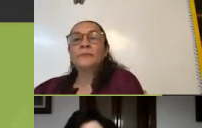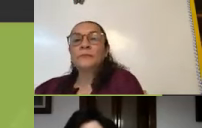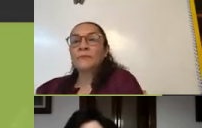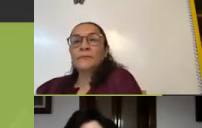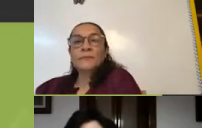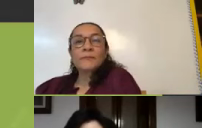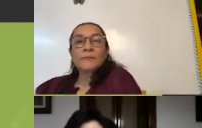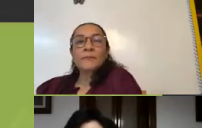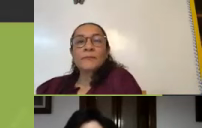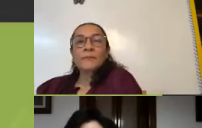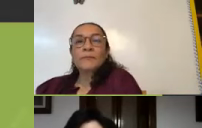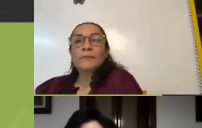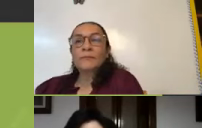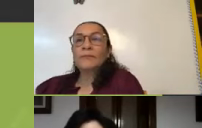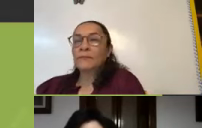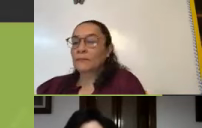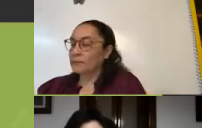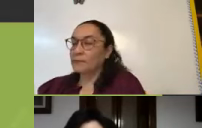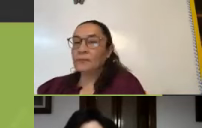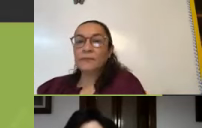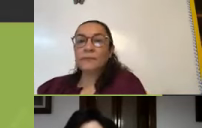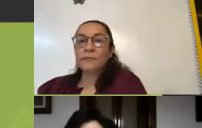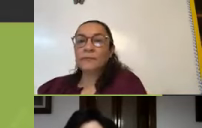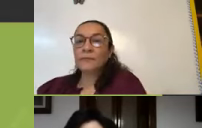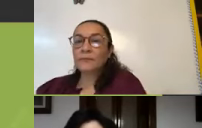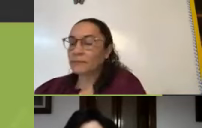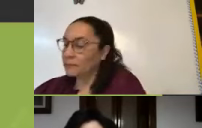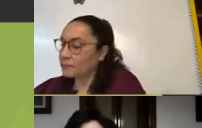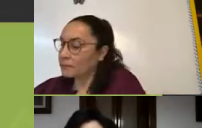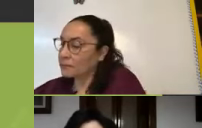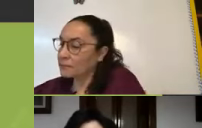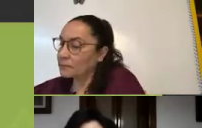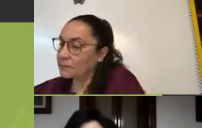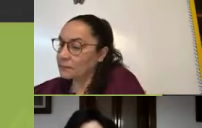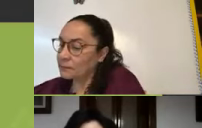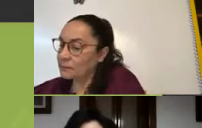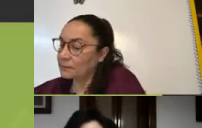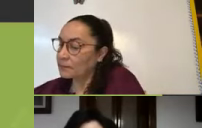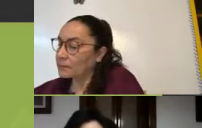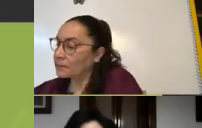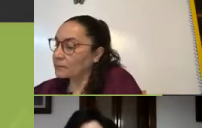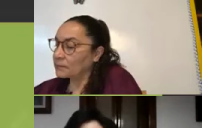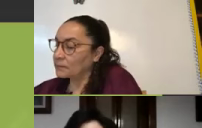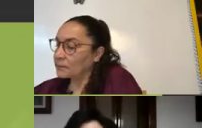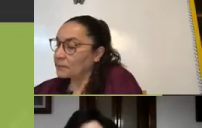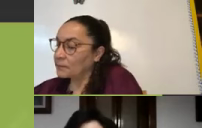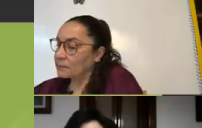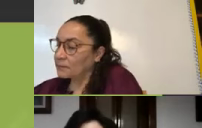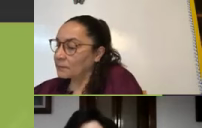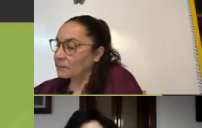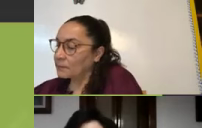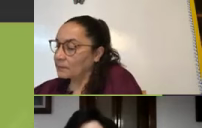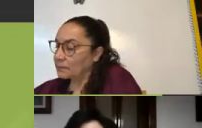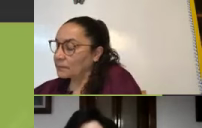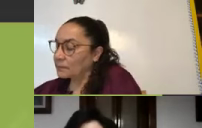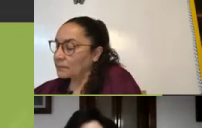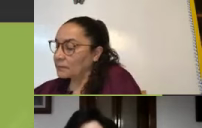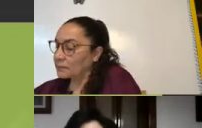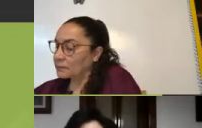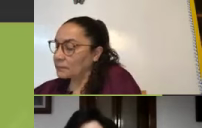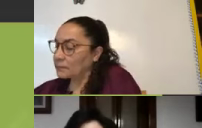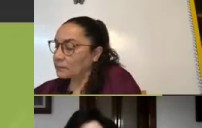ejercicios dictaminados. Esto significa que presumimos en su beneficio que los datos plasmados en